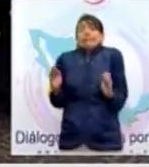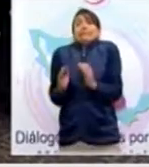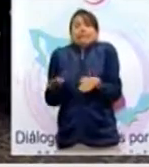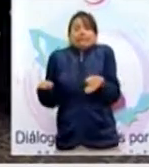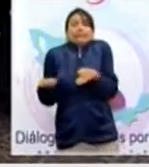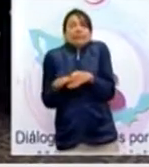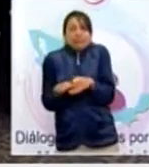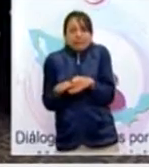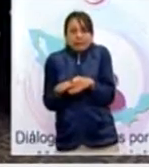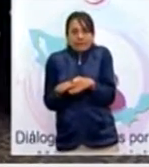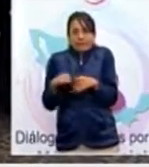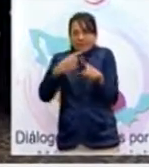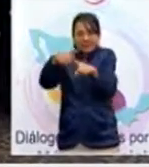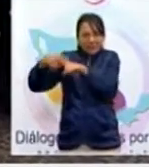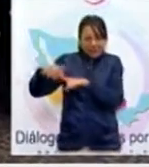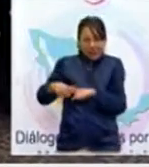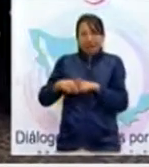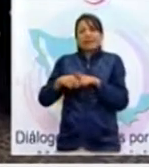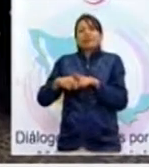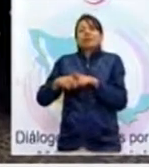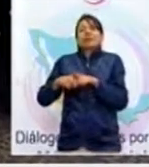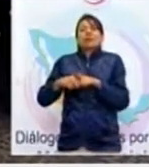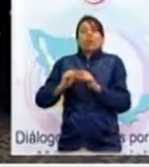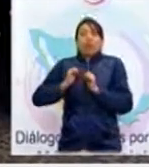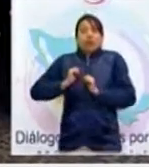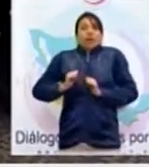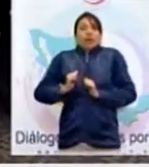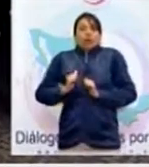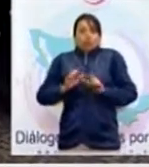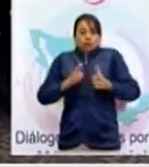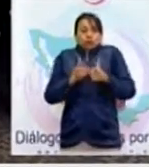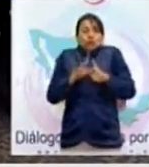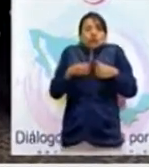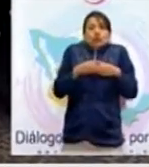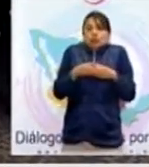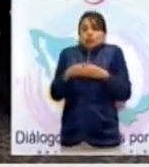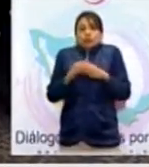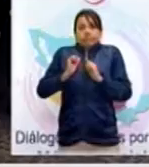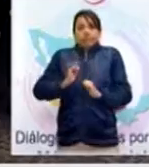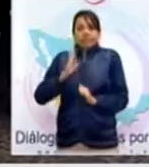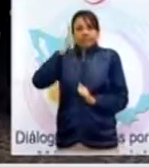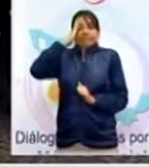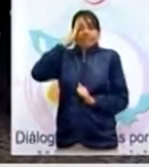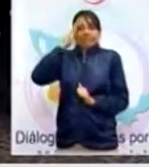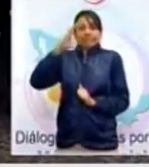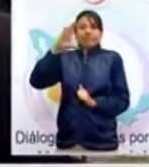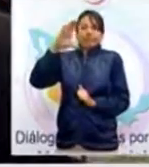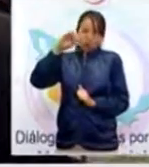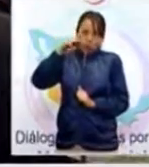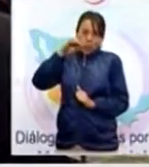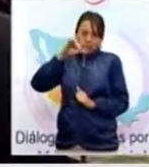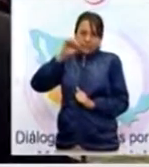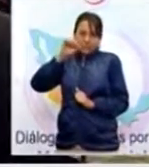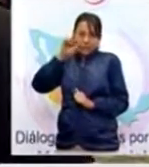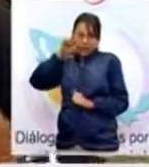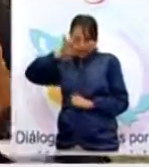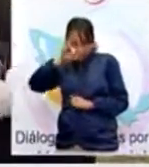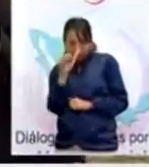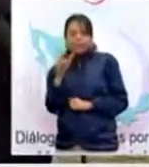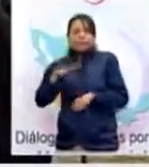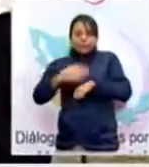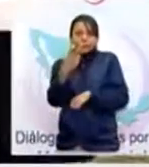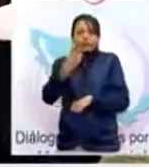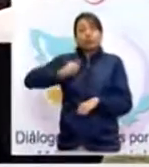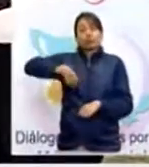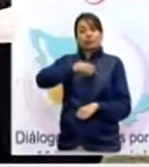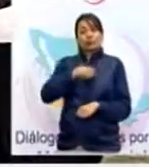las agencias o las comisarías municipales. Y por lo tanto, consideramos muy importante que debemos, más que desde